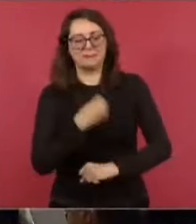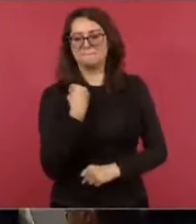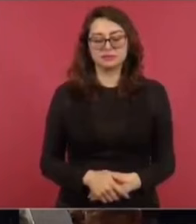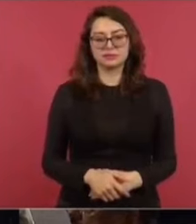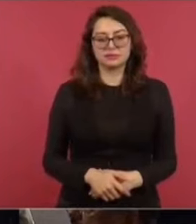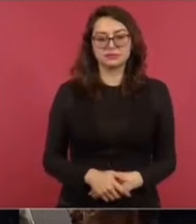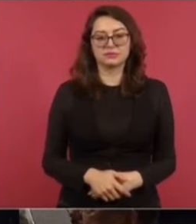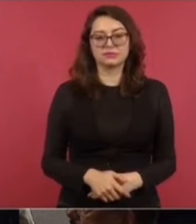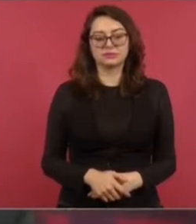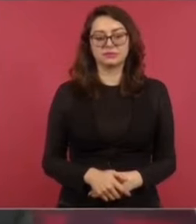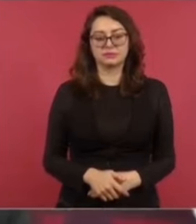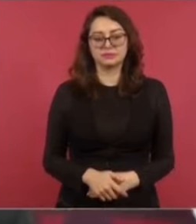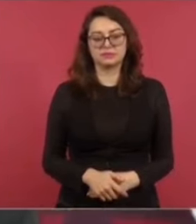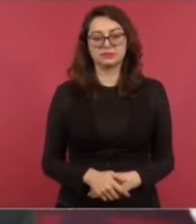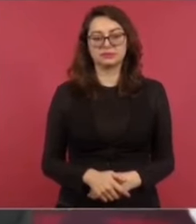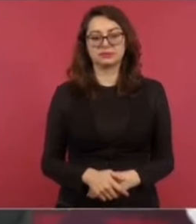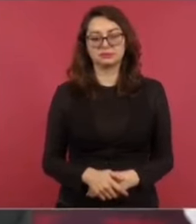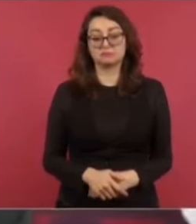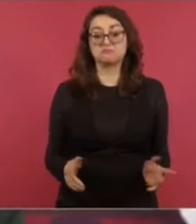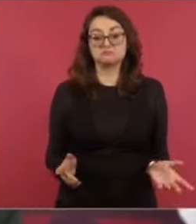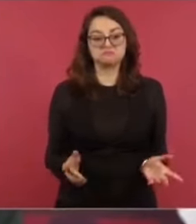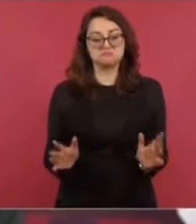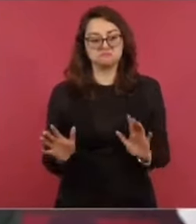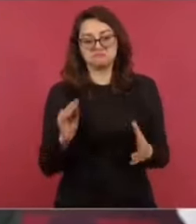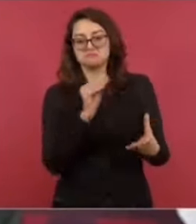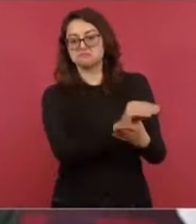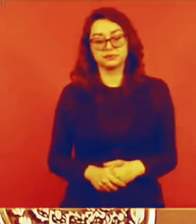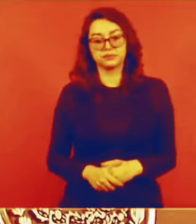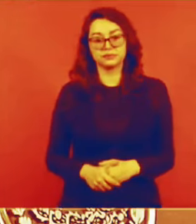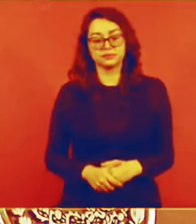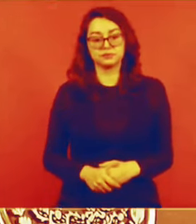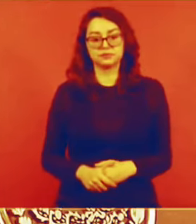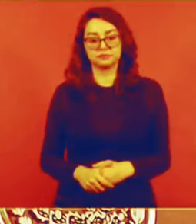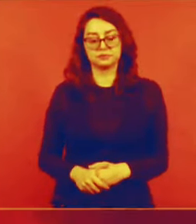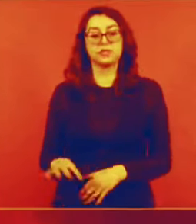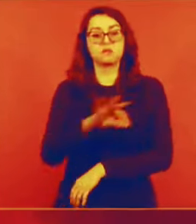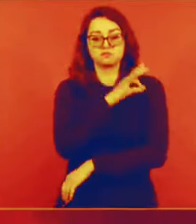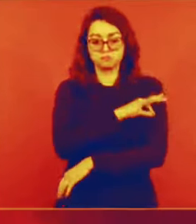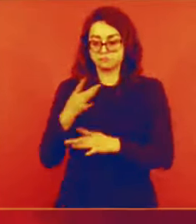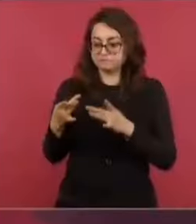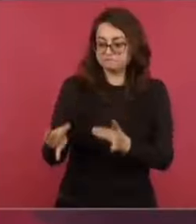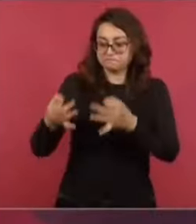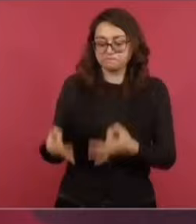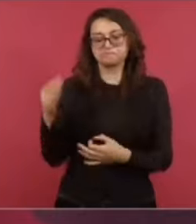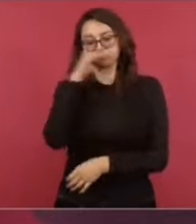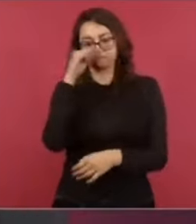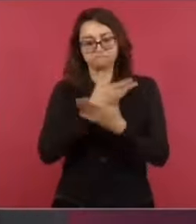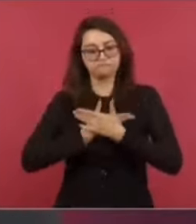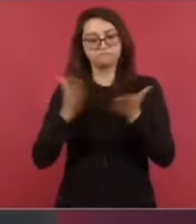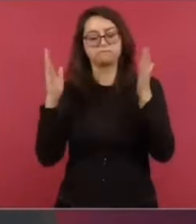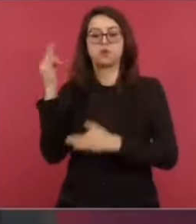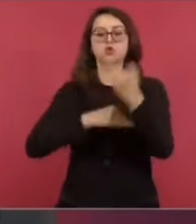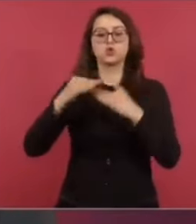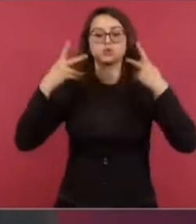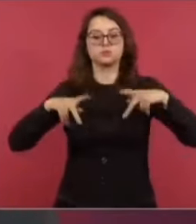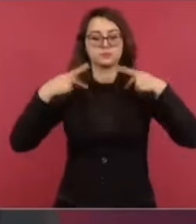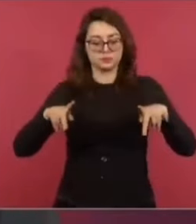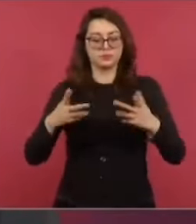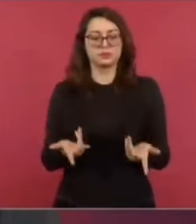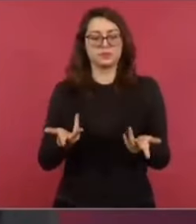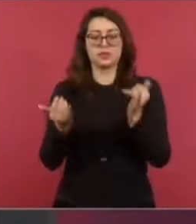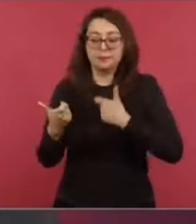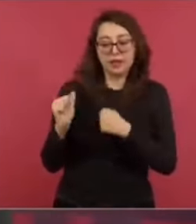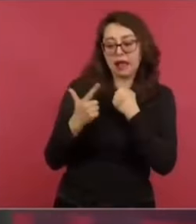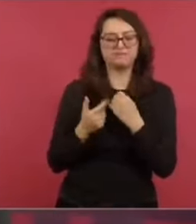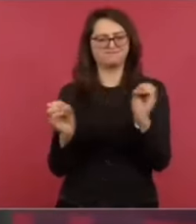gigantescos. Pero ya están garantizadas todas las vacunas para el pueblo, de calidad y gratuita, para todo el pueblo, como fue la campaña de